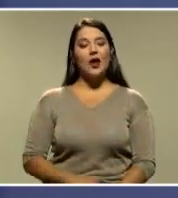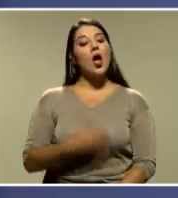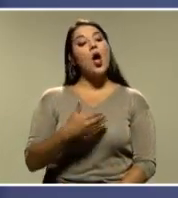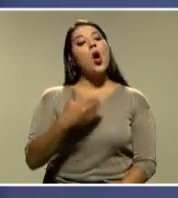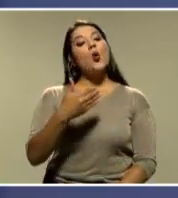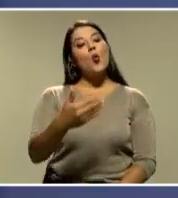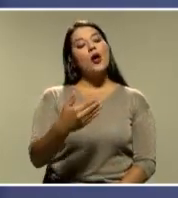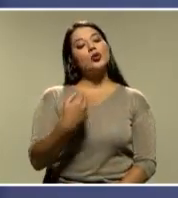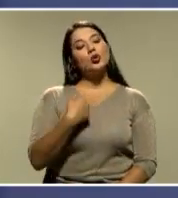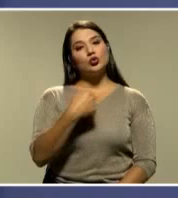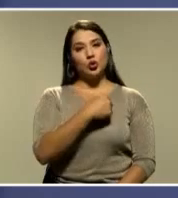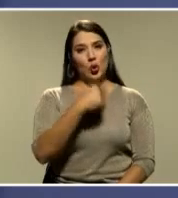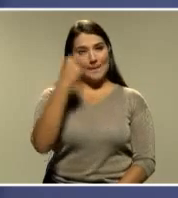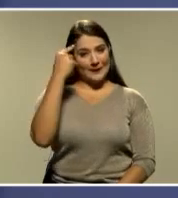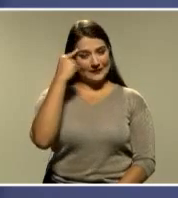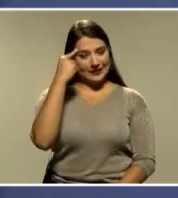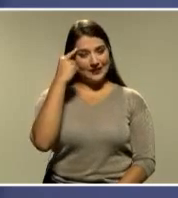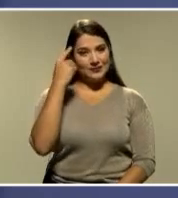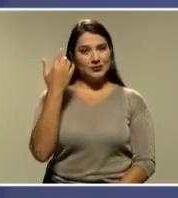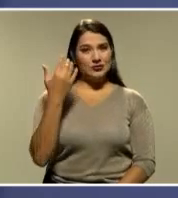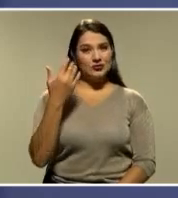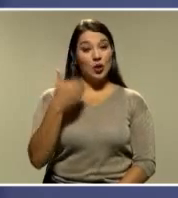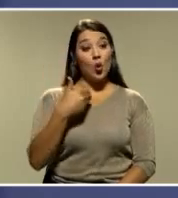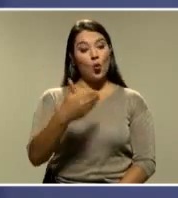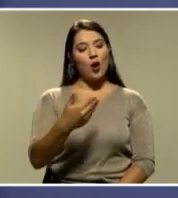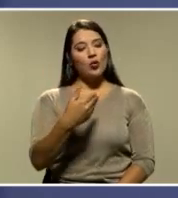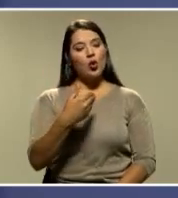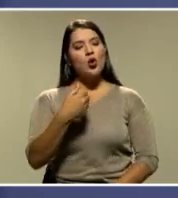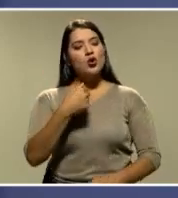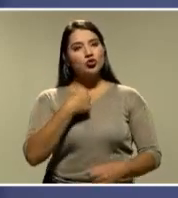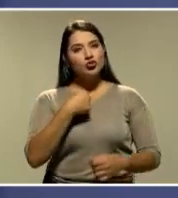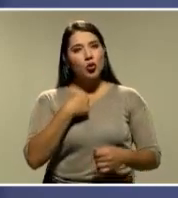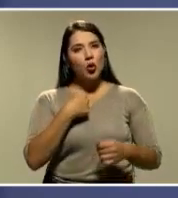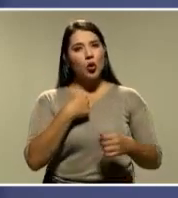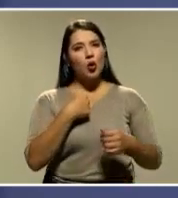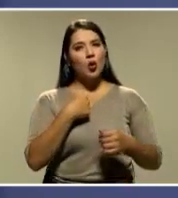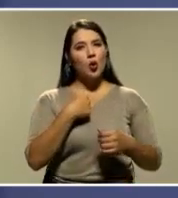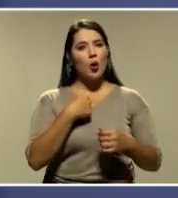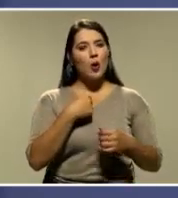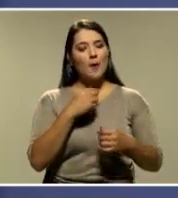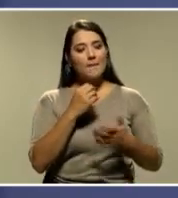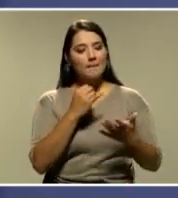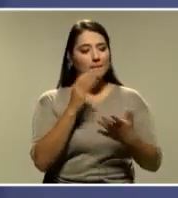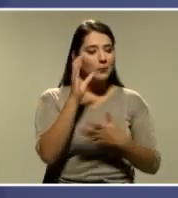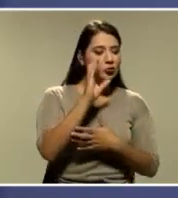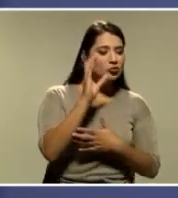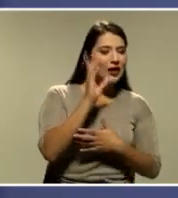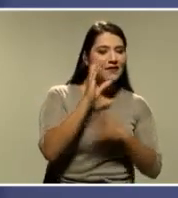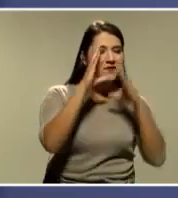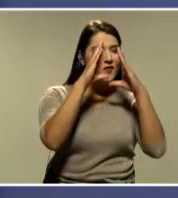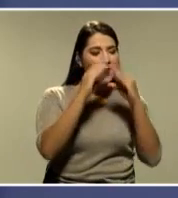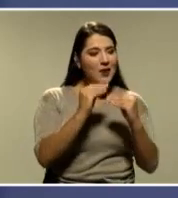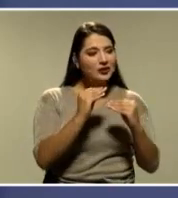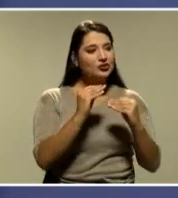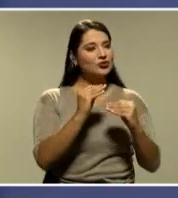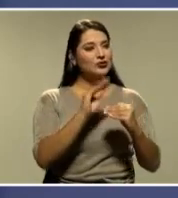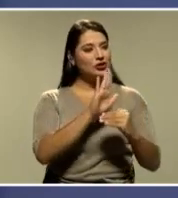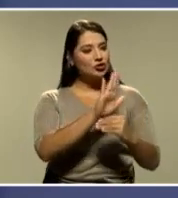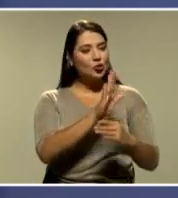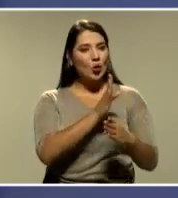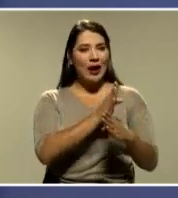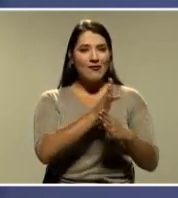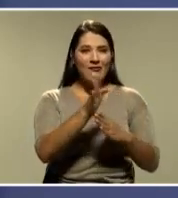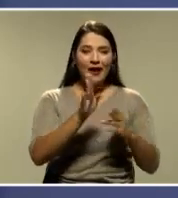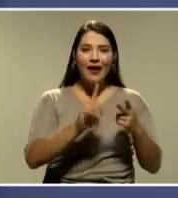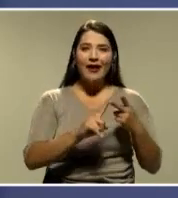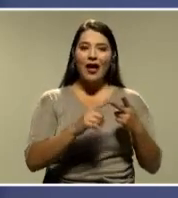Cuando uno piensa cuando veía, y estuve revisando hoy notas de su salida y de su trayectoria y tal,